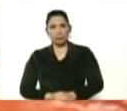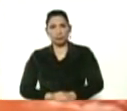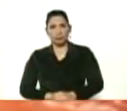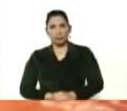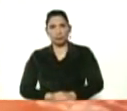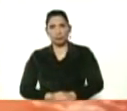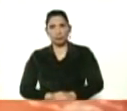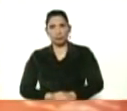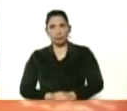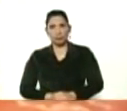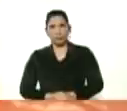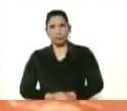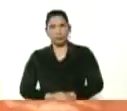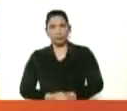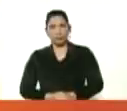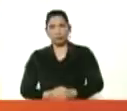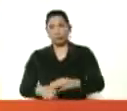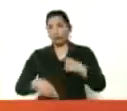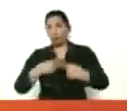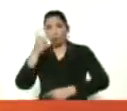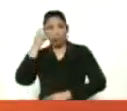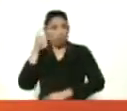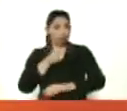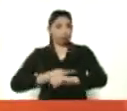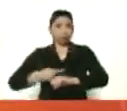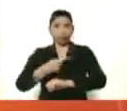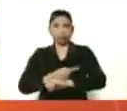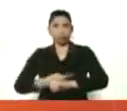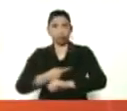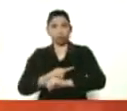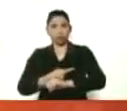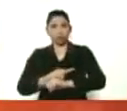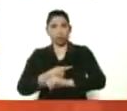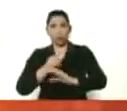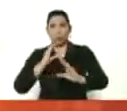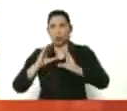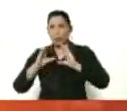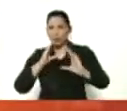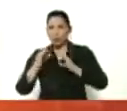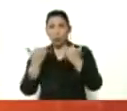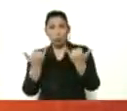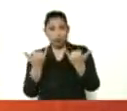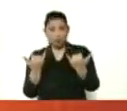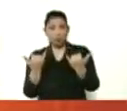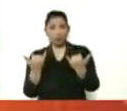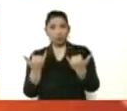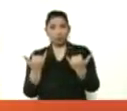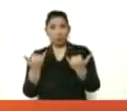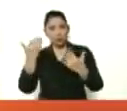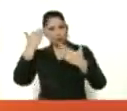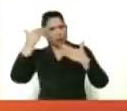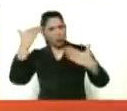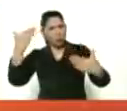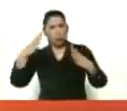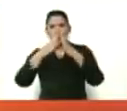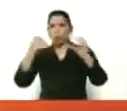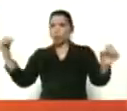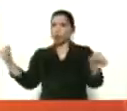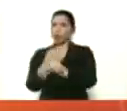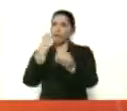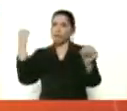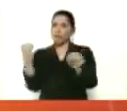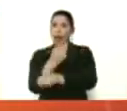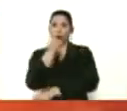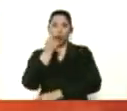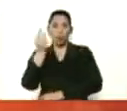viviendo todos los días, a toda hora. Y bueno, la conversación que tenían ahora, bueno, Mi saludo a todos los trabajadores y